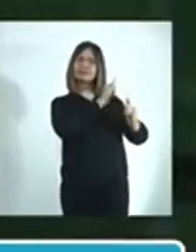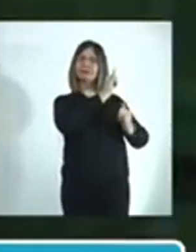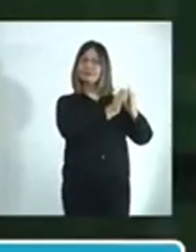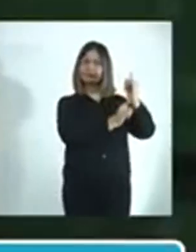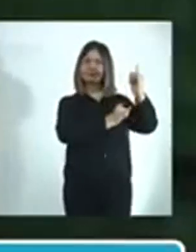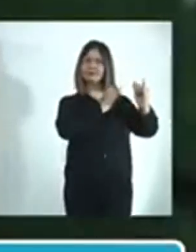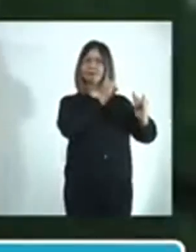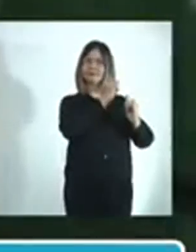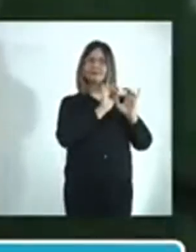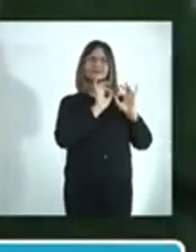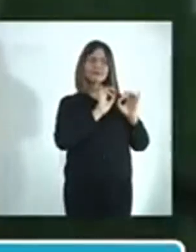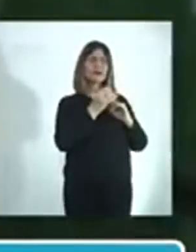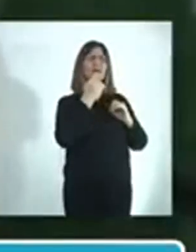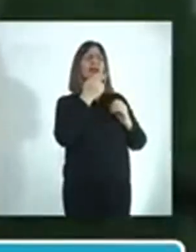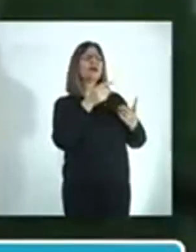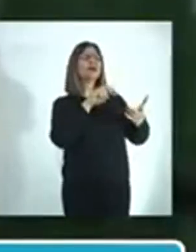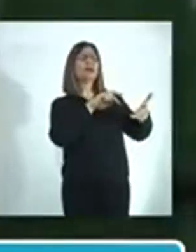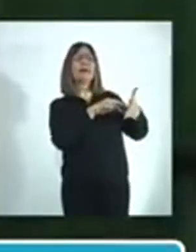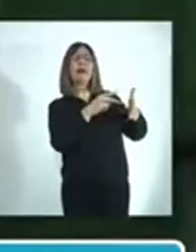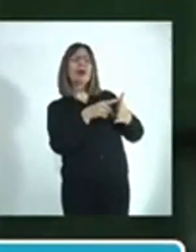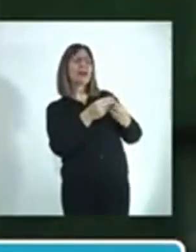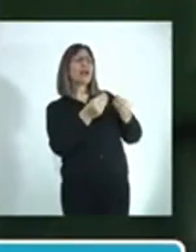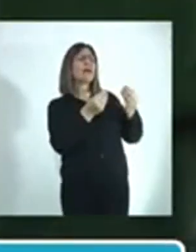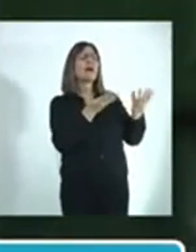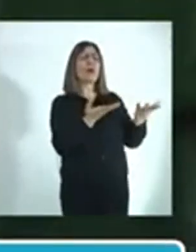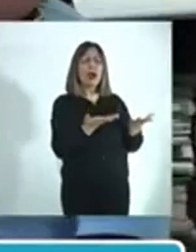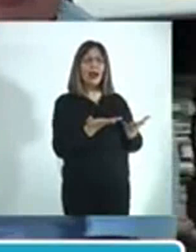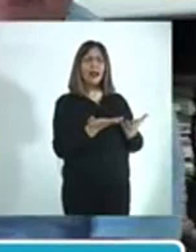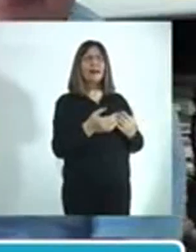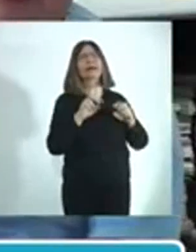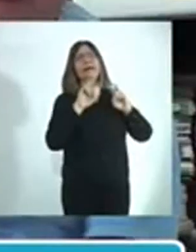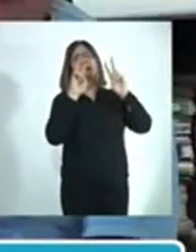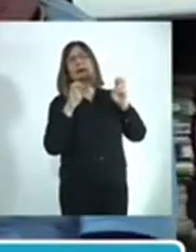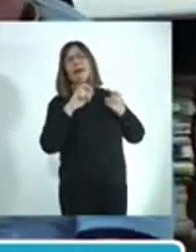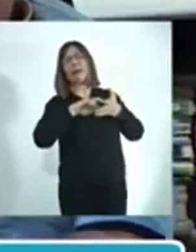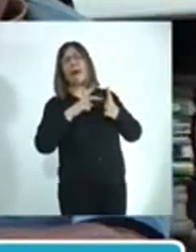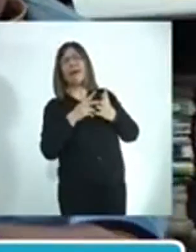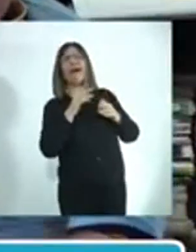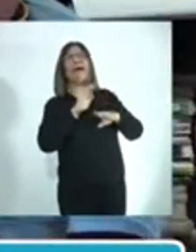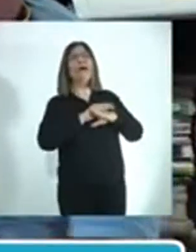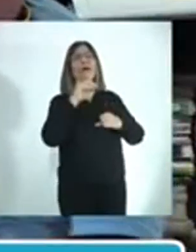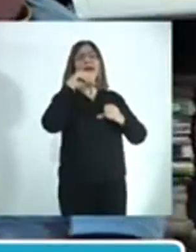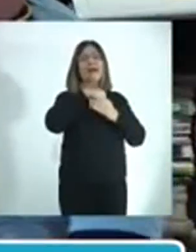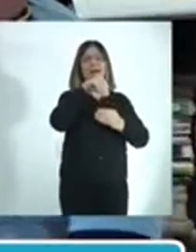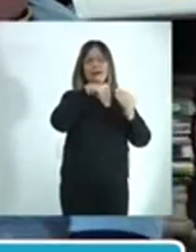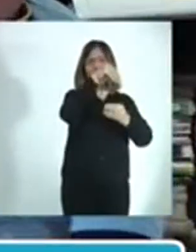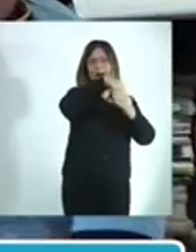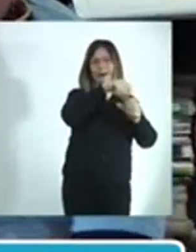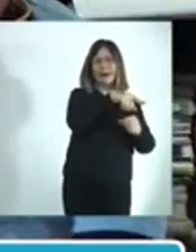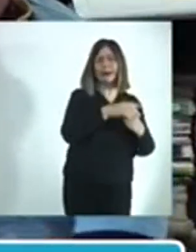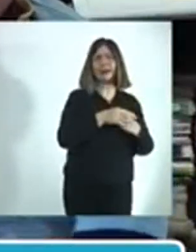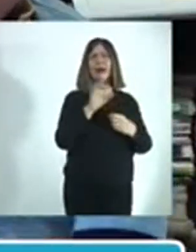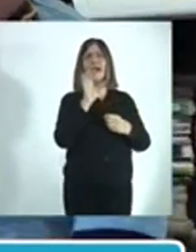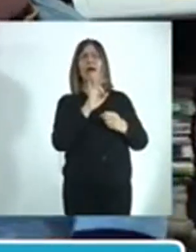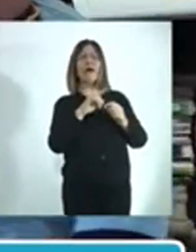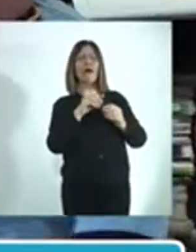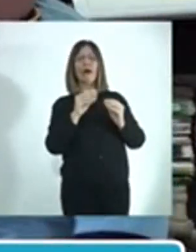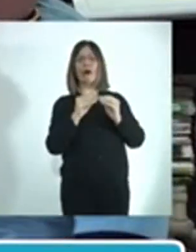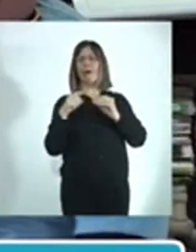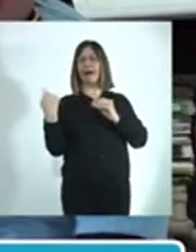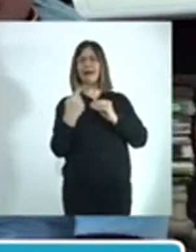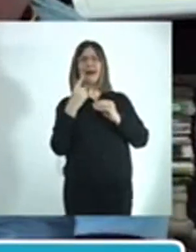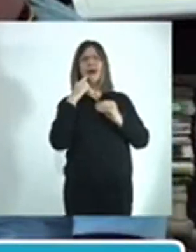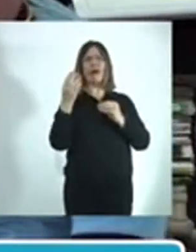Les preguntamos qué conflicto ellos tenían. Algunos tenían conflictos de la casa, algunos tenían conflicto acá por burla,